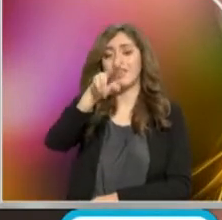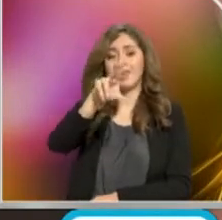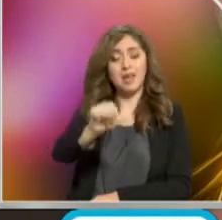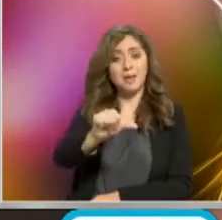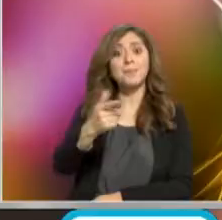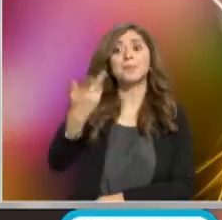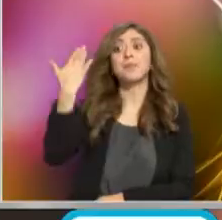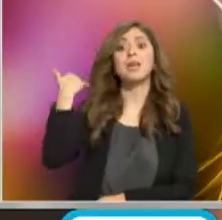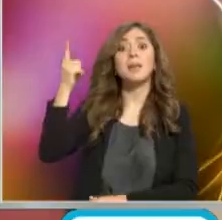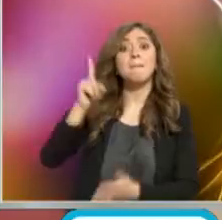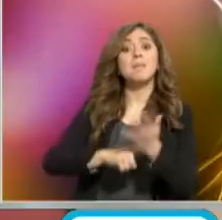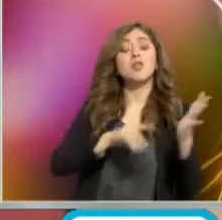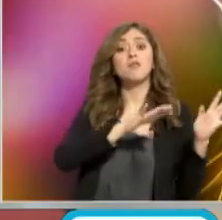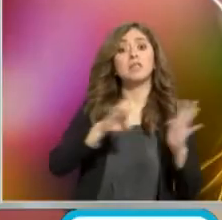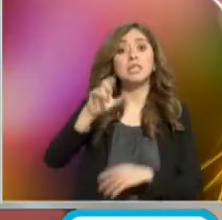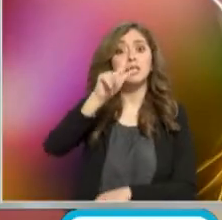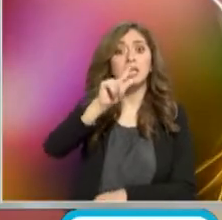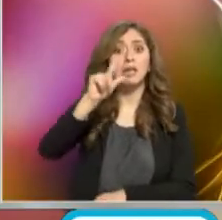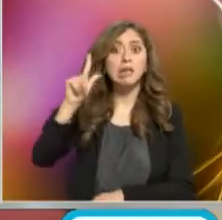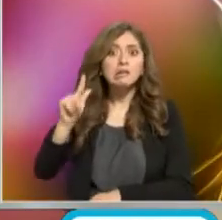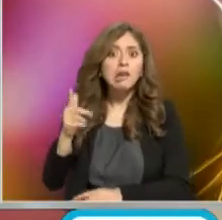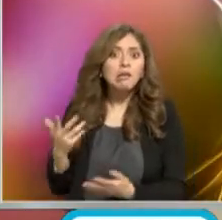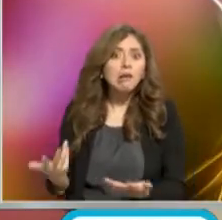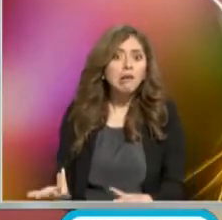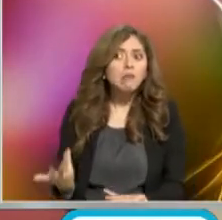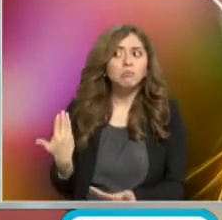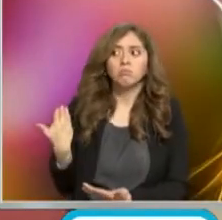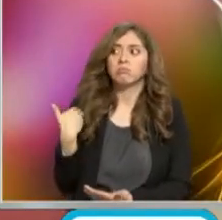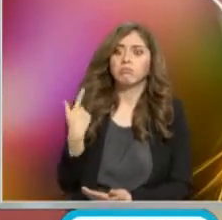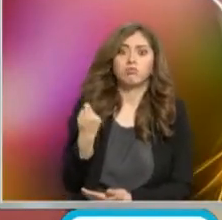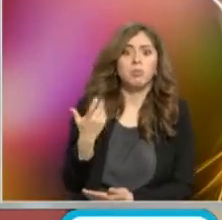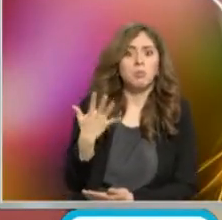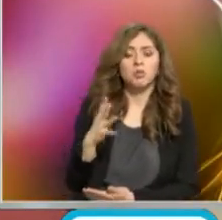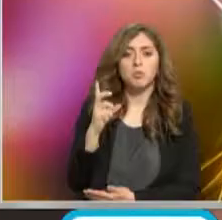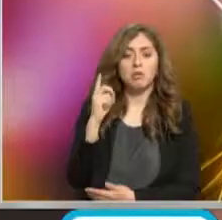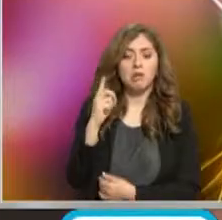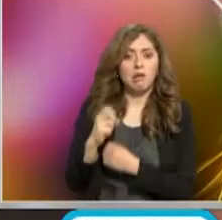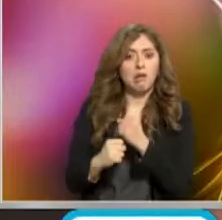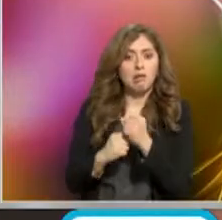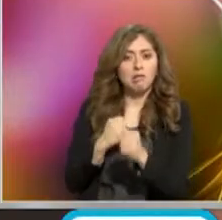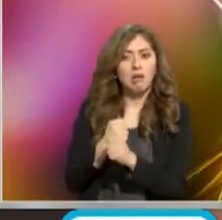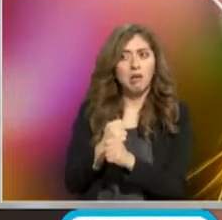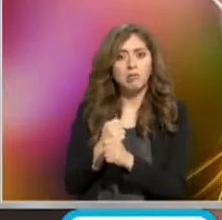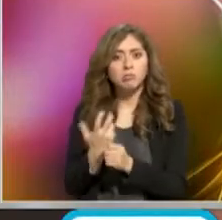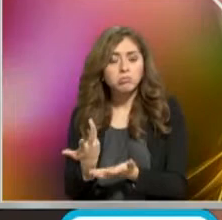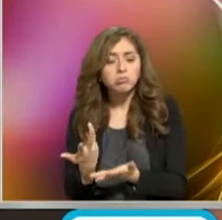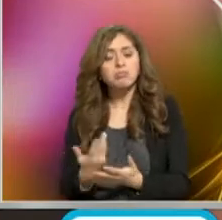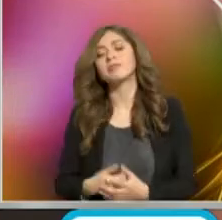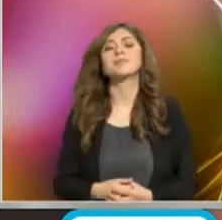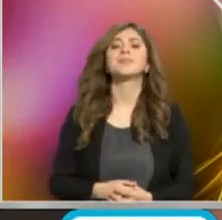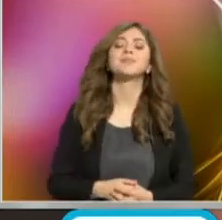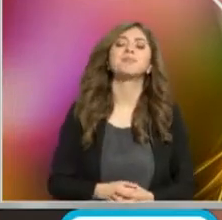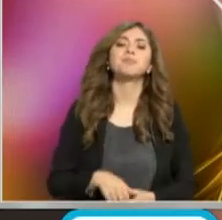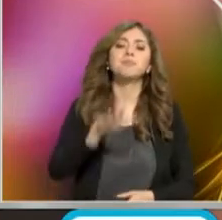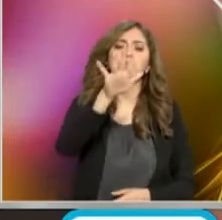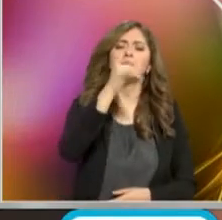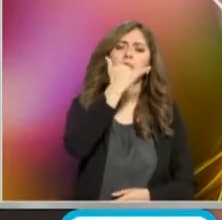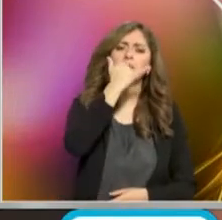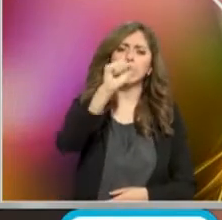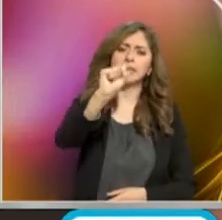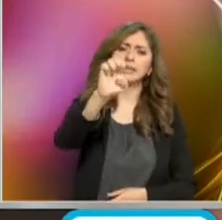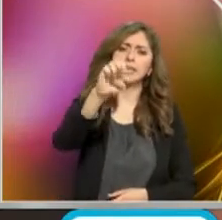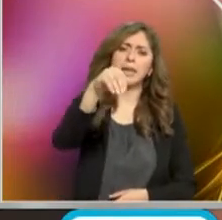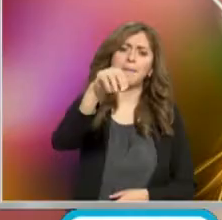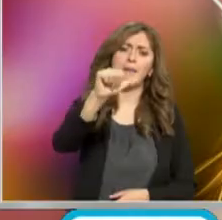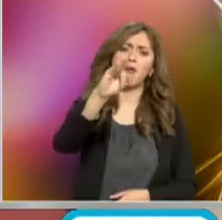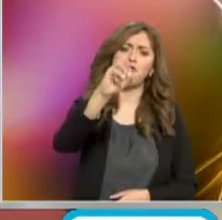en 1977 en Francia. No tanto tiempo. No, hace 30 años. ¿Sí? 39. Oye, pero cuéntanos, el semáforo, porque